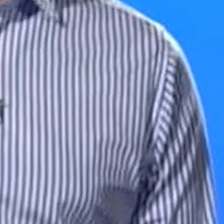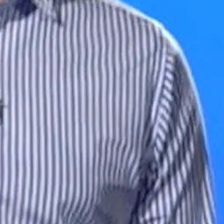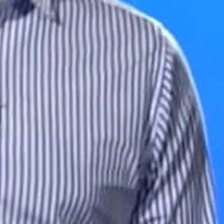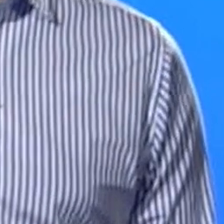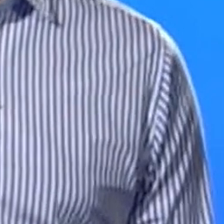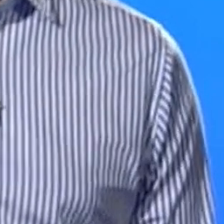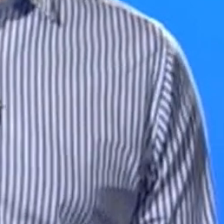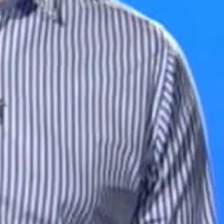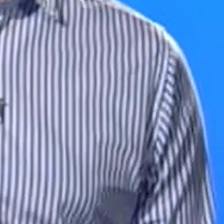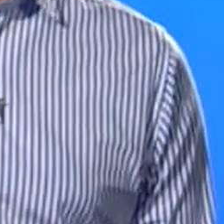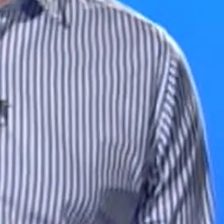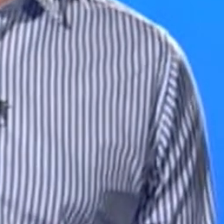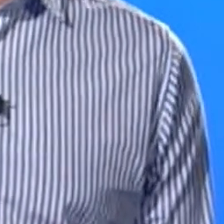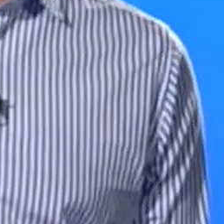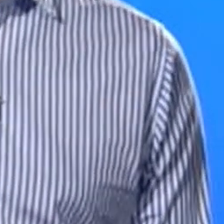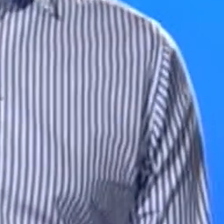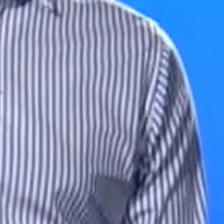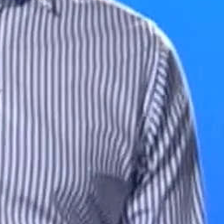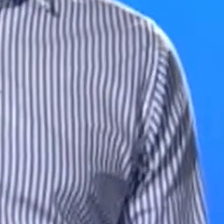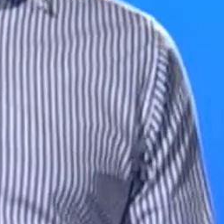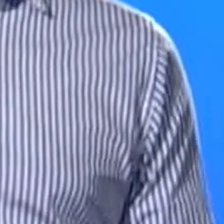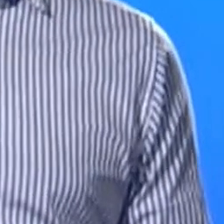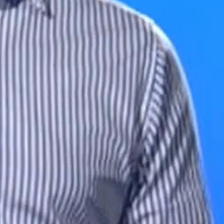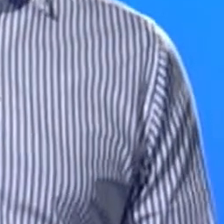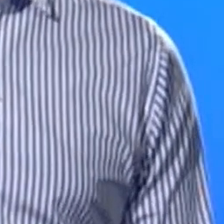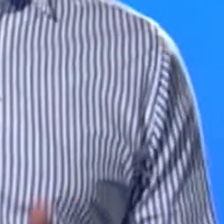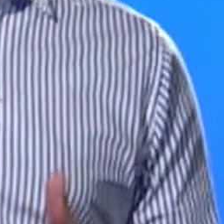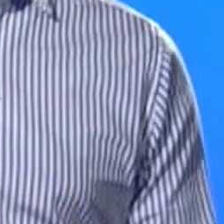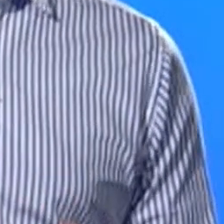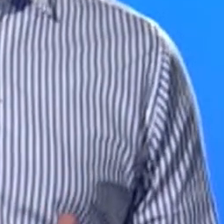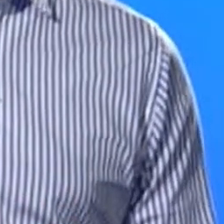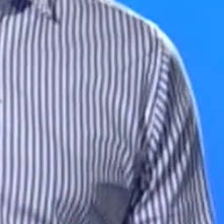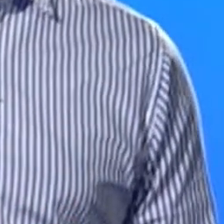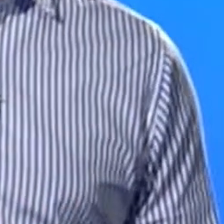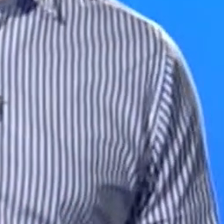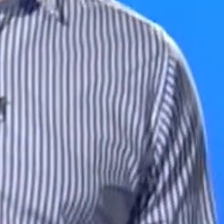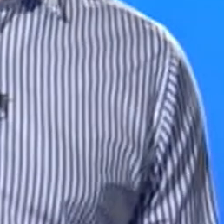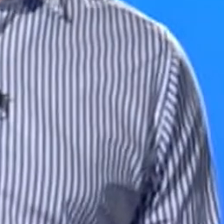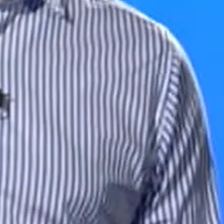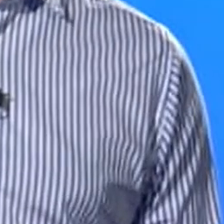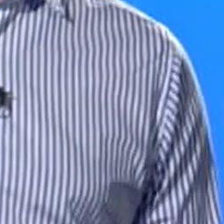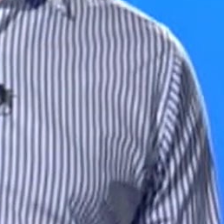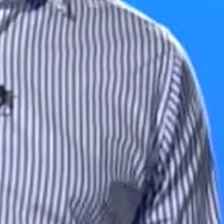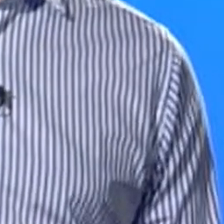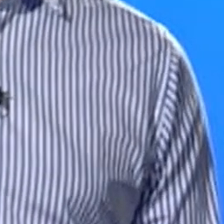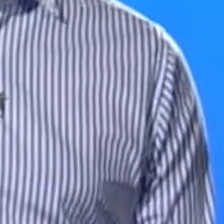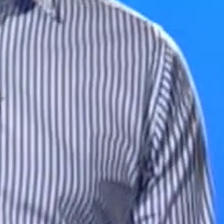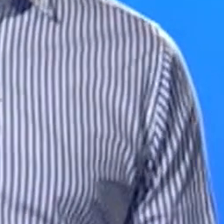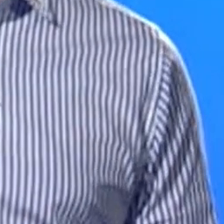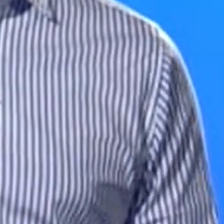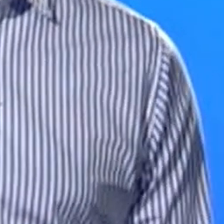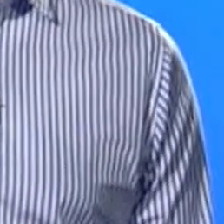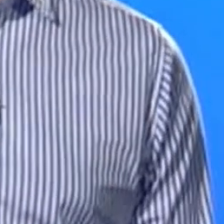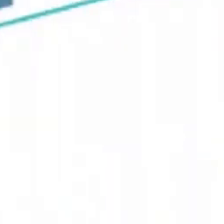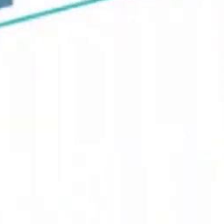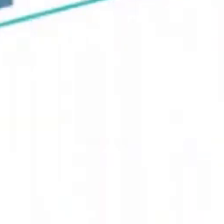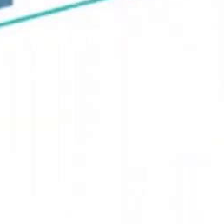ser útiles para ustedes allá en sus casas. Y como siempre, conoceremos más historias de emprendedores en nuestro país.